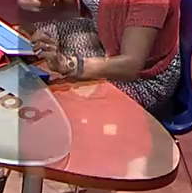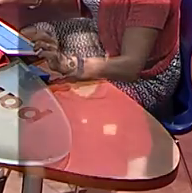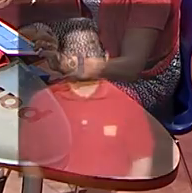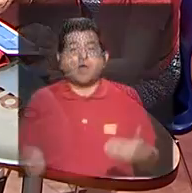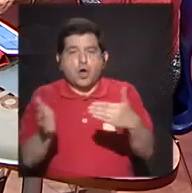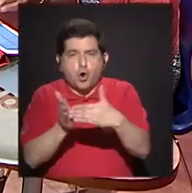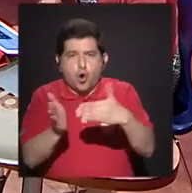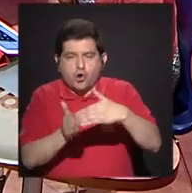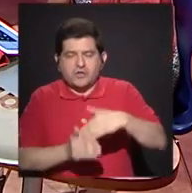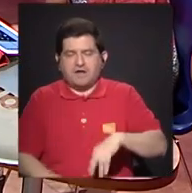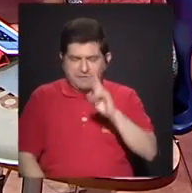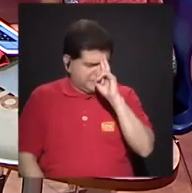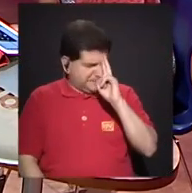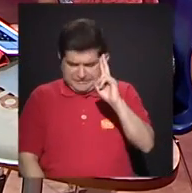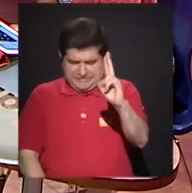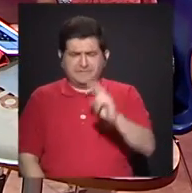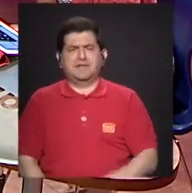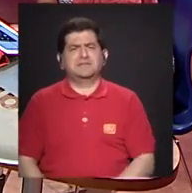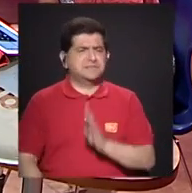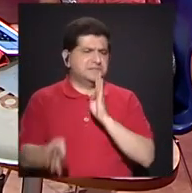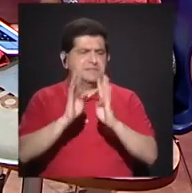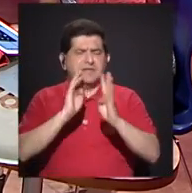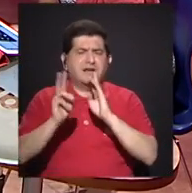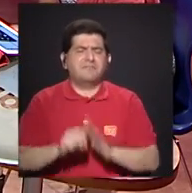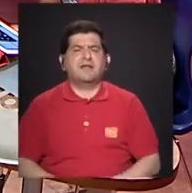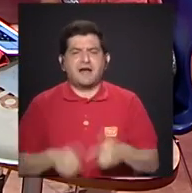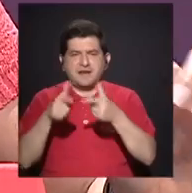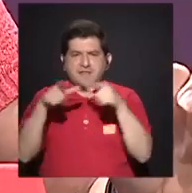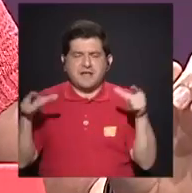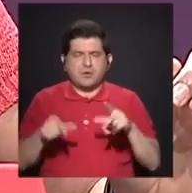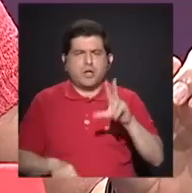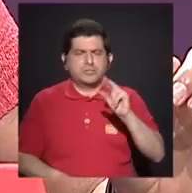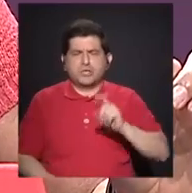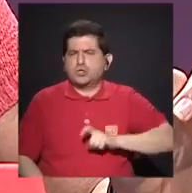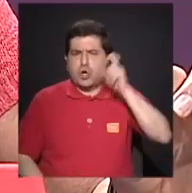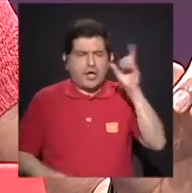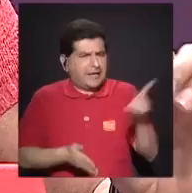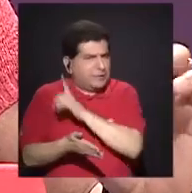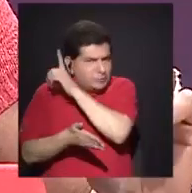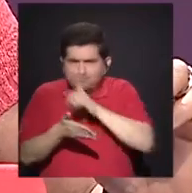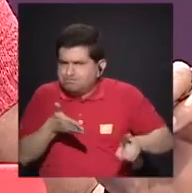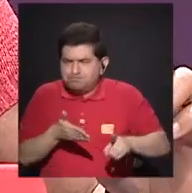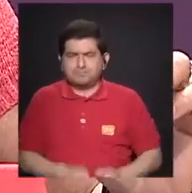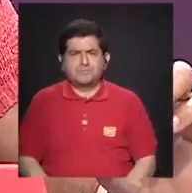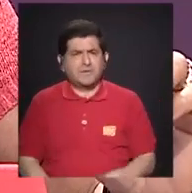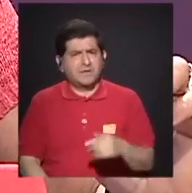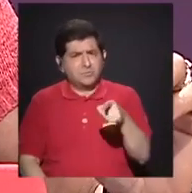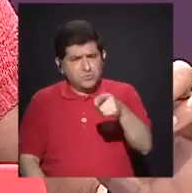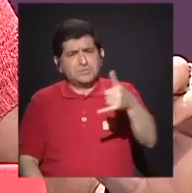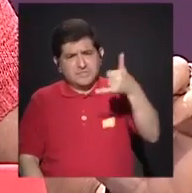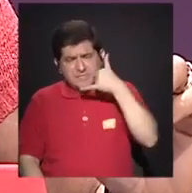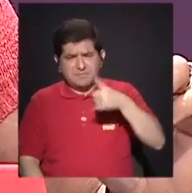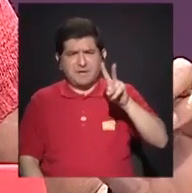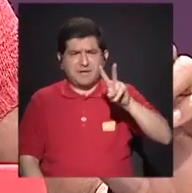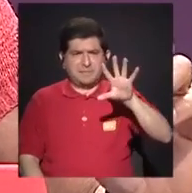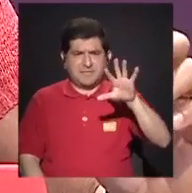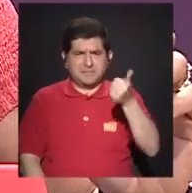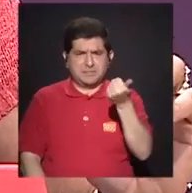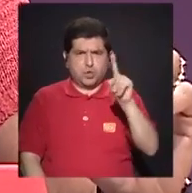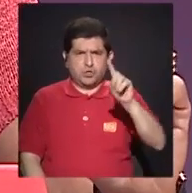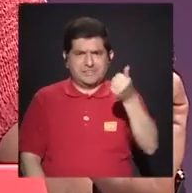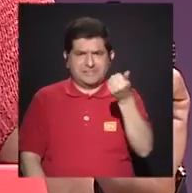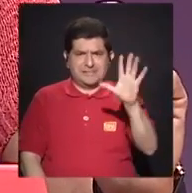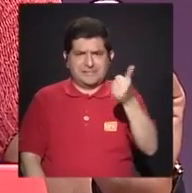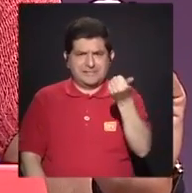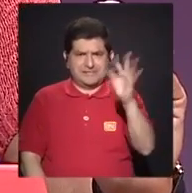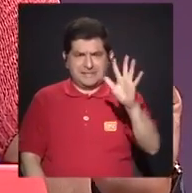Estamos de regreso en Irreverencias, conversando sobre el lenguaje no sexista. Y llámenos, 2511 1515, nos queda